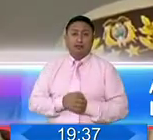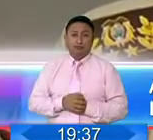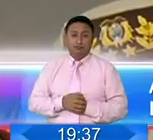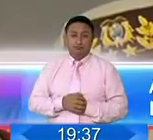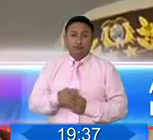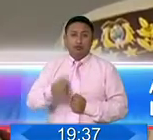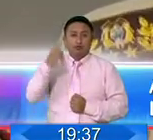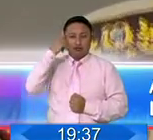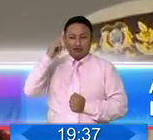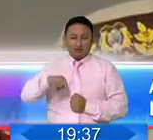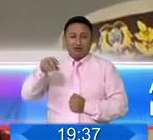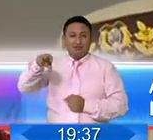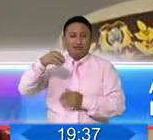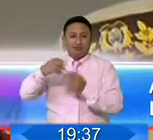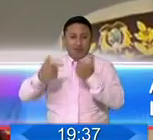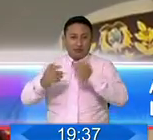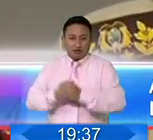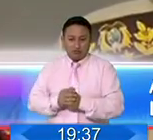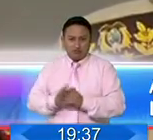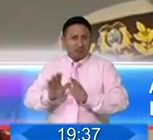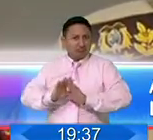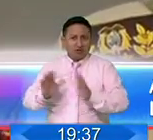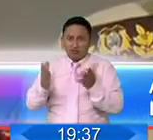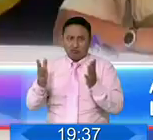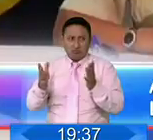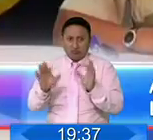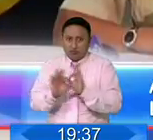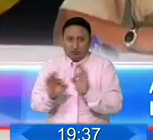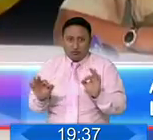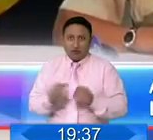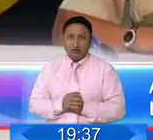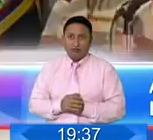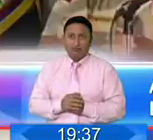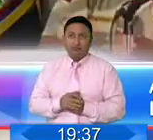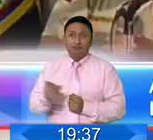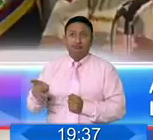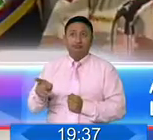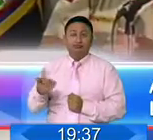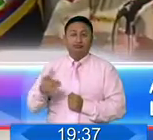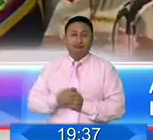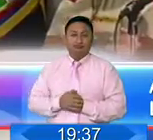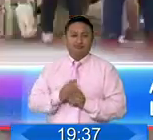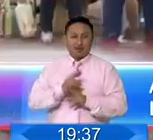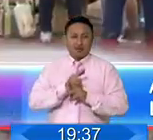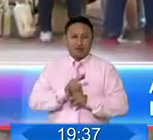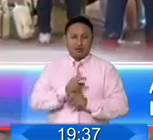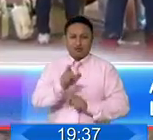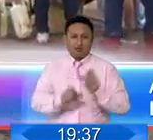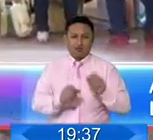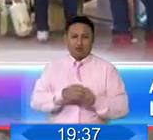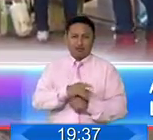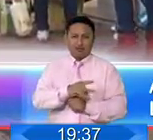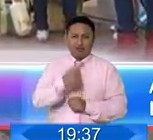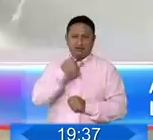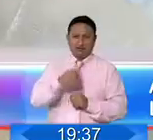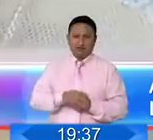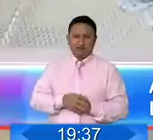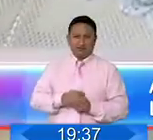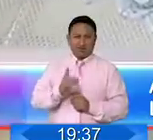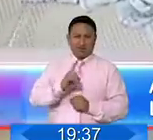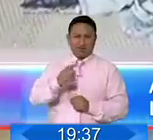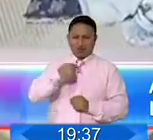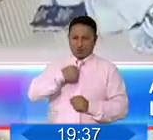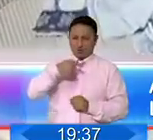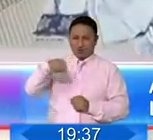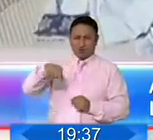que existía una balacera. No existió ninguna balacera. Esta respuesta generó inconformidad en quienes aseguraban que se encontraban